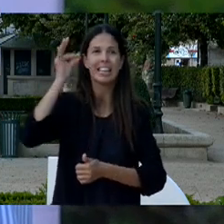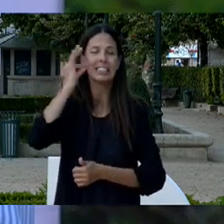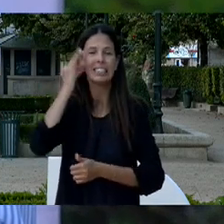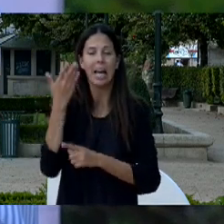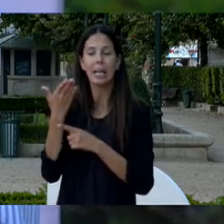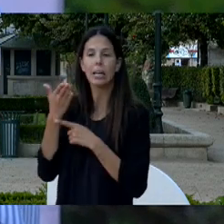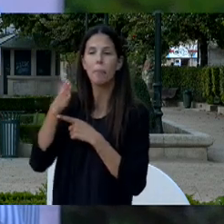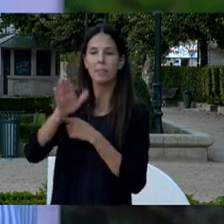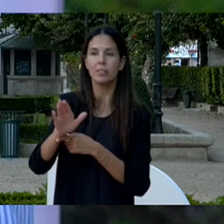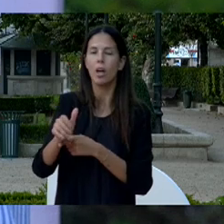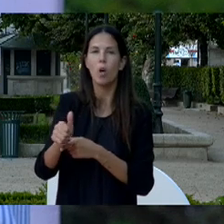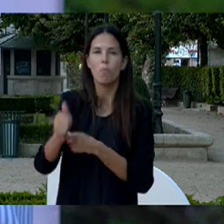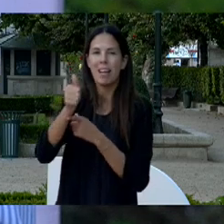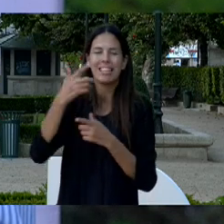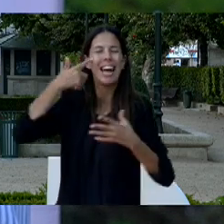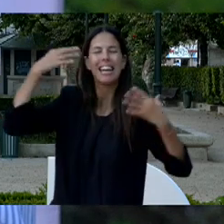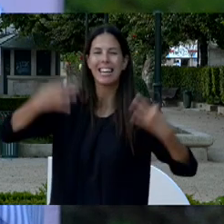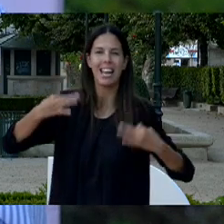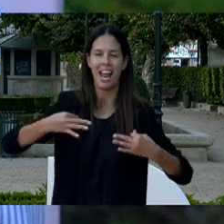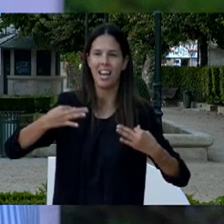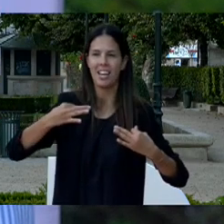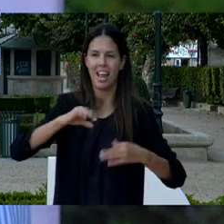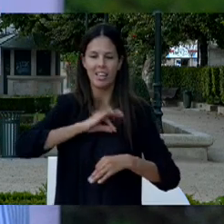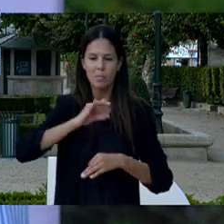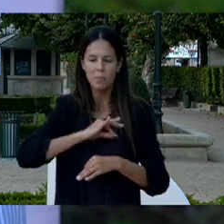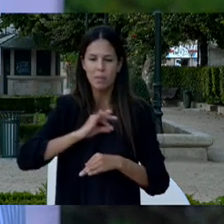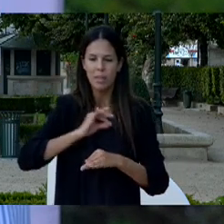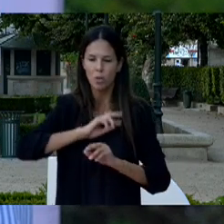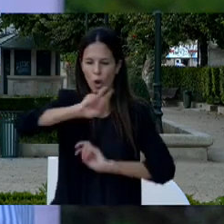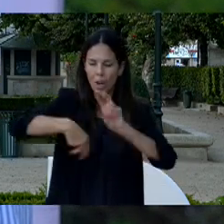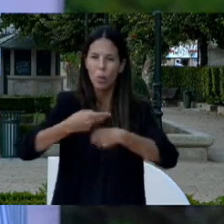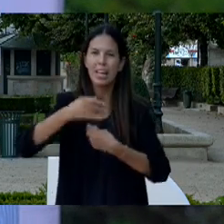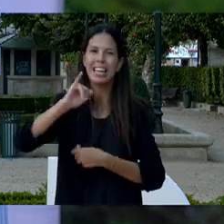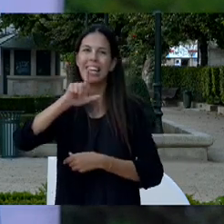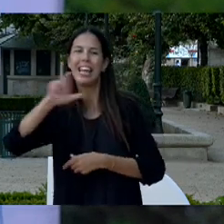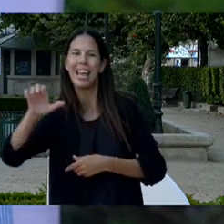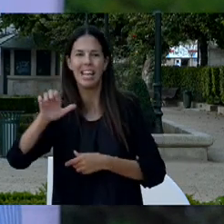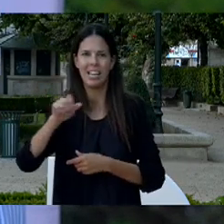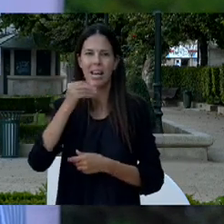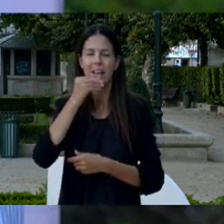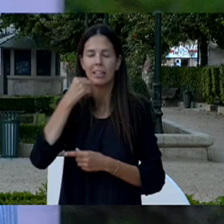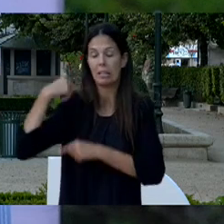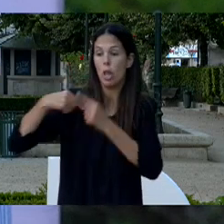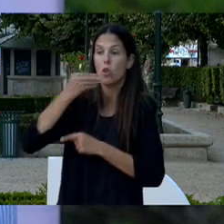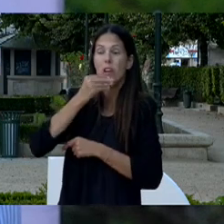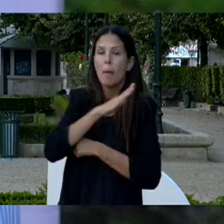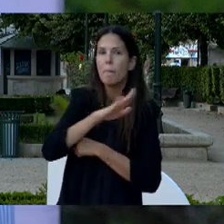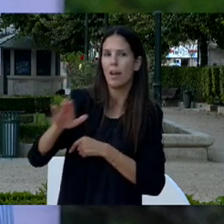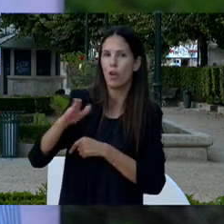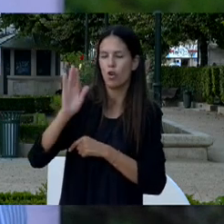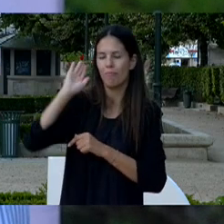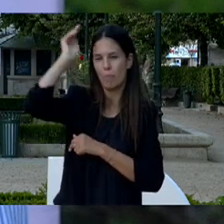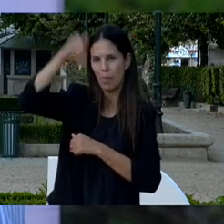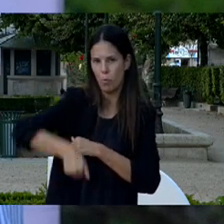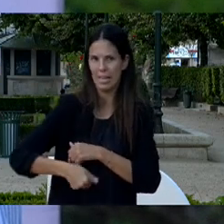representación más auténtica del bello espíritu renovador de la ILI y la mejor tradición innovadora